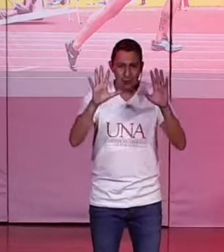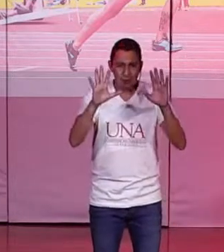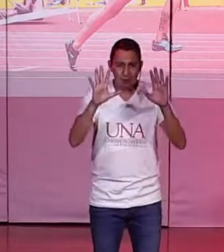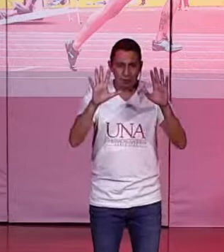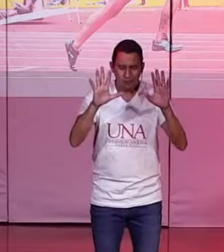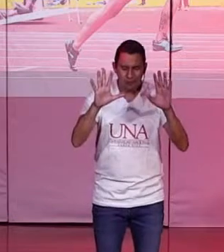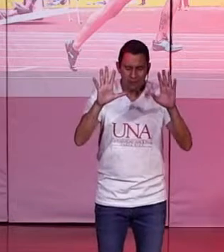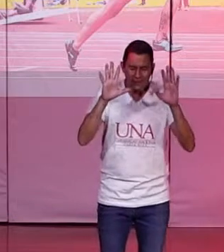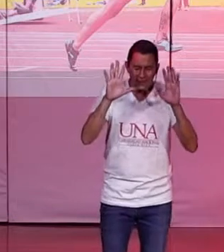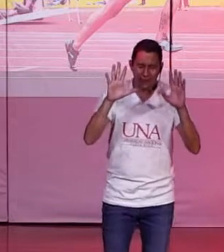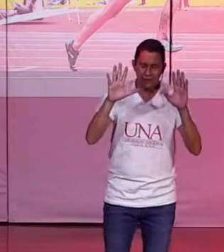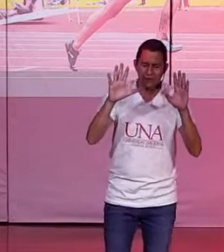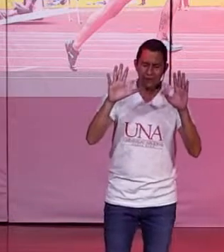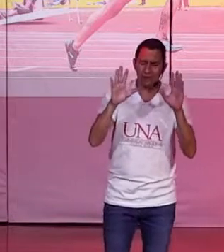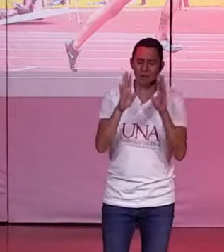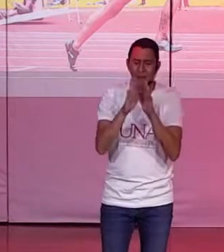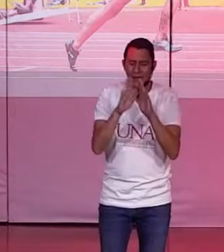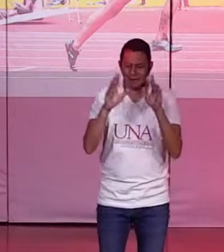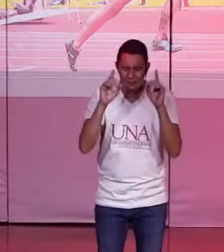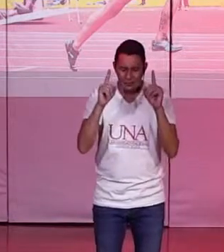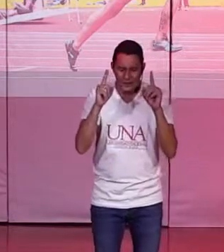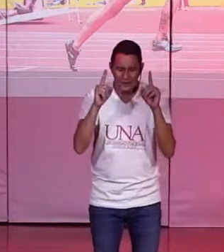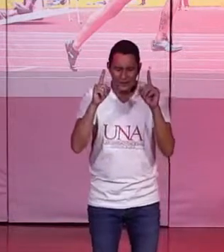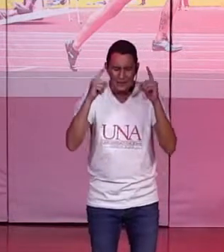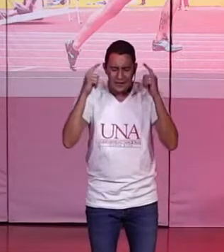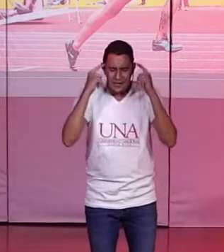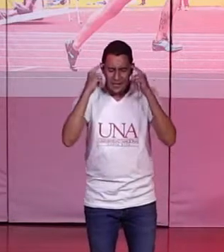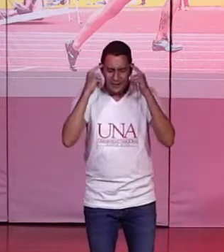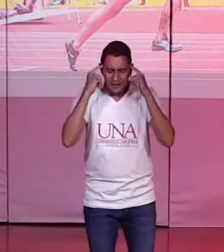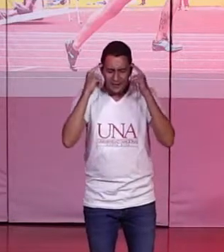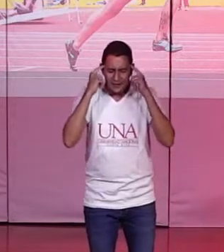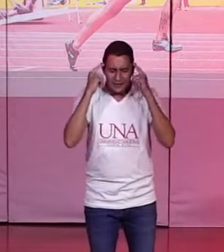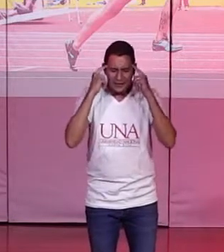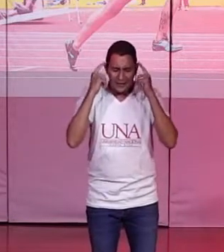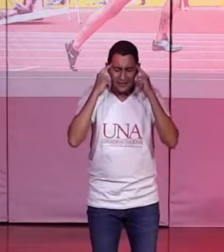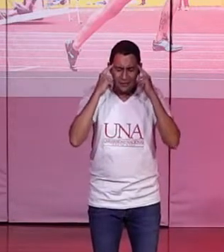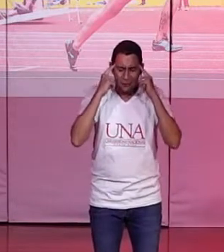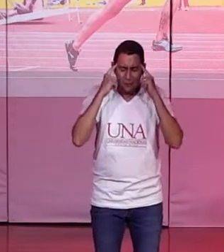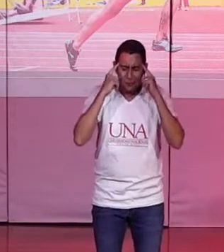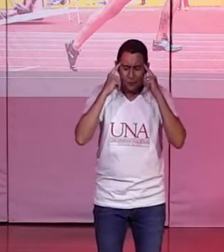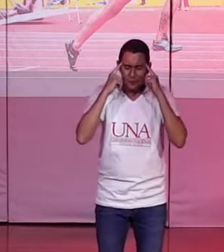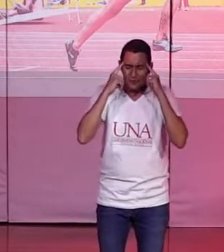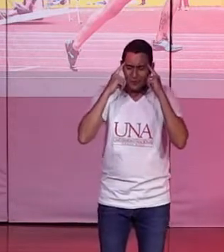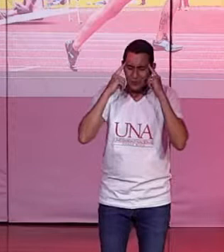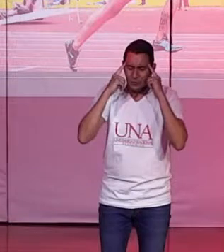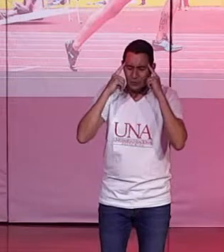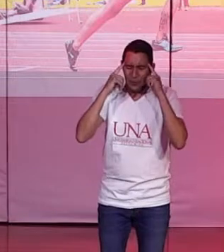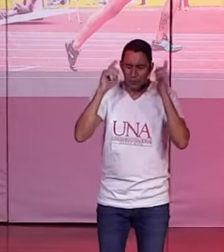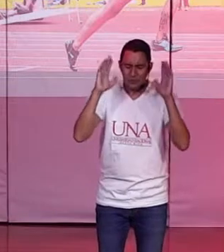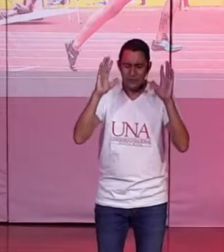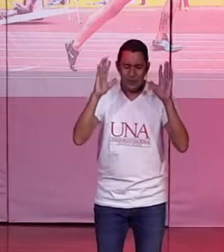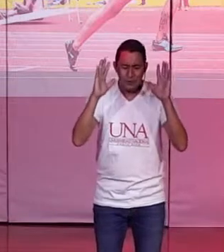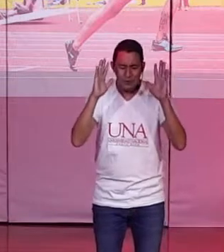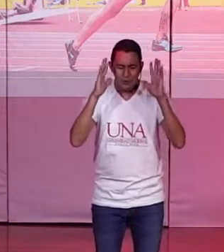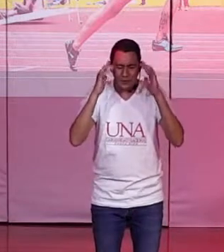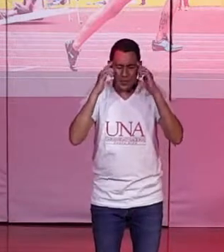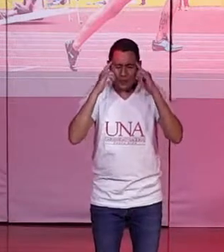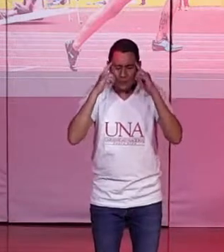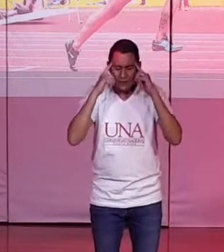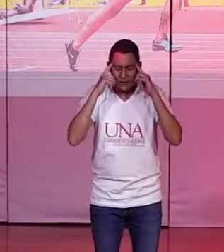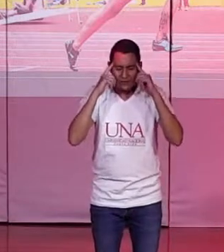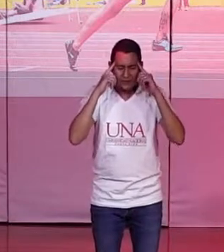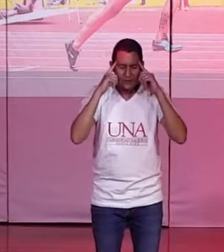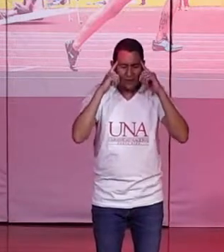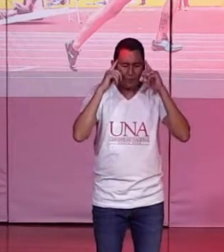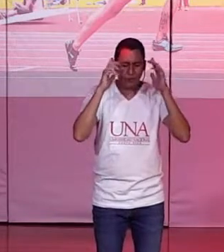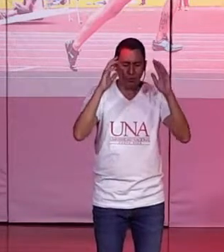10 segundos. Se los estamos pidiendo para que se concentren y para que se mentalicen. Ojo, ponga atención. Usted sabe muy bien dónde llegó